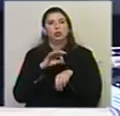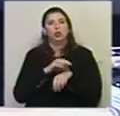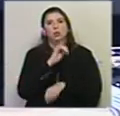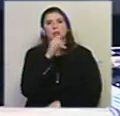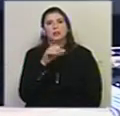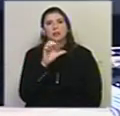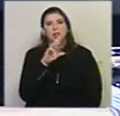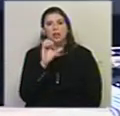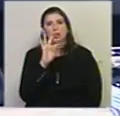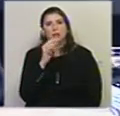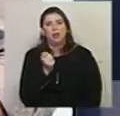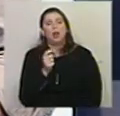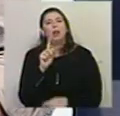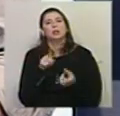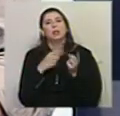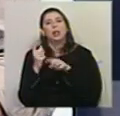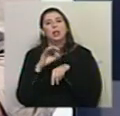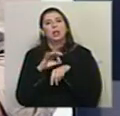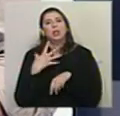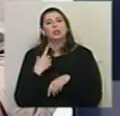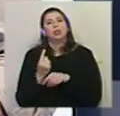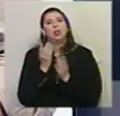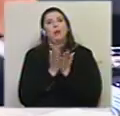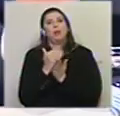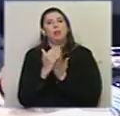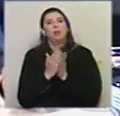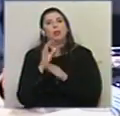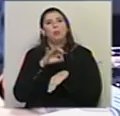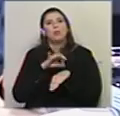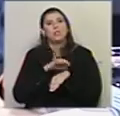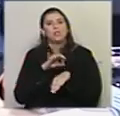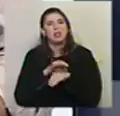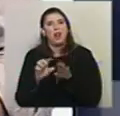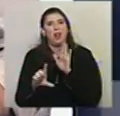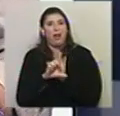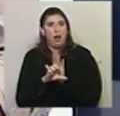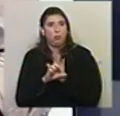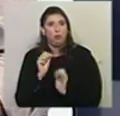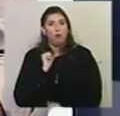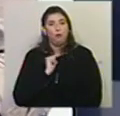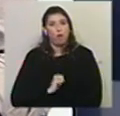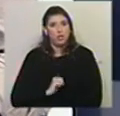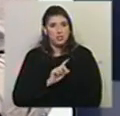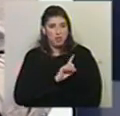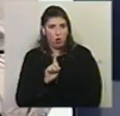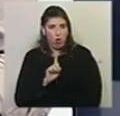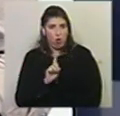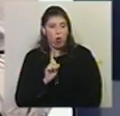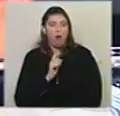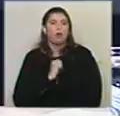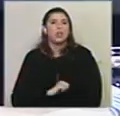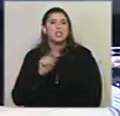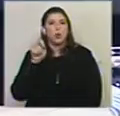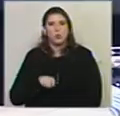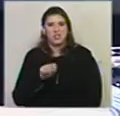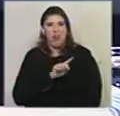Hugo Rodríguez Almada, director del Departamento de Medicina Legal, porque forense ya no es más. No, es que no soy forense judicial. Ahí está. Bueno, gracias por haber